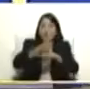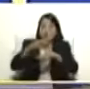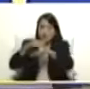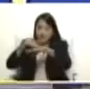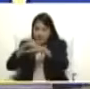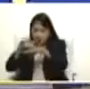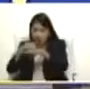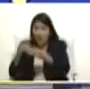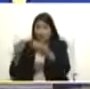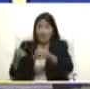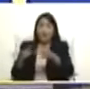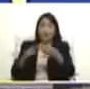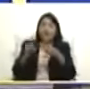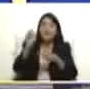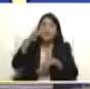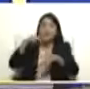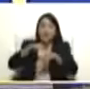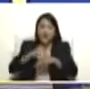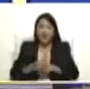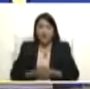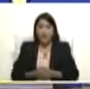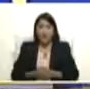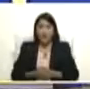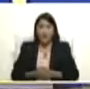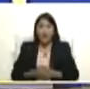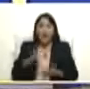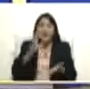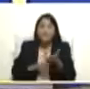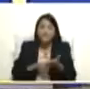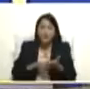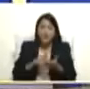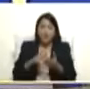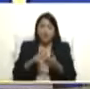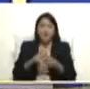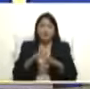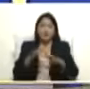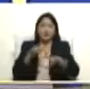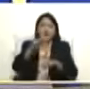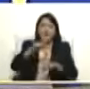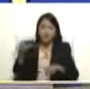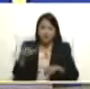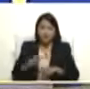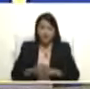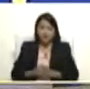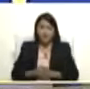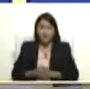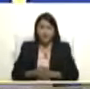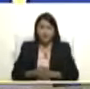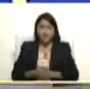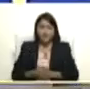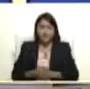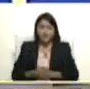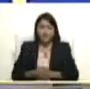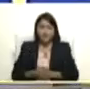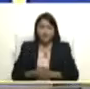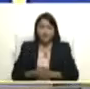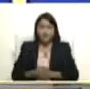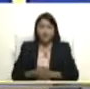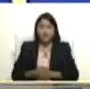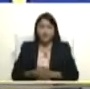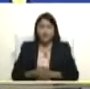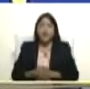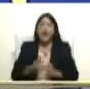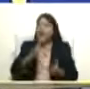por acuerdo de la Asamblea Nacional aprobado por el voto de la mayoría de sus integrantes. En este caso fue aprobado